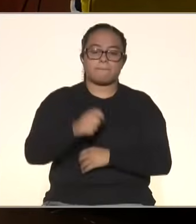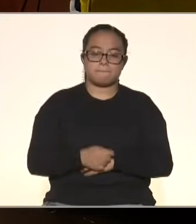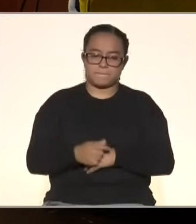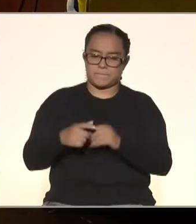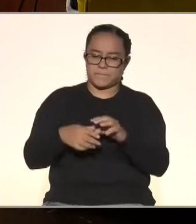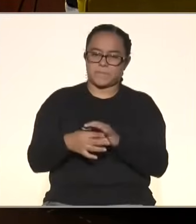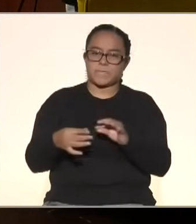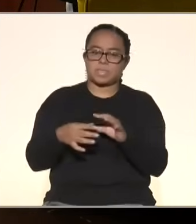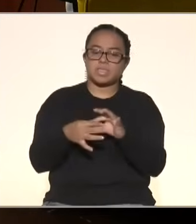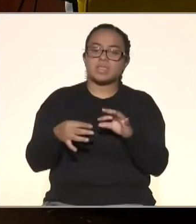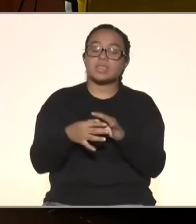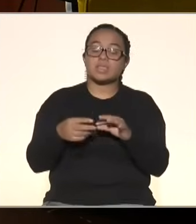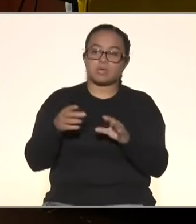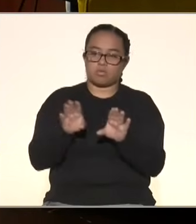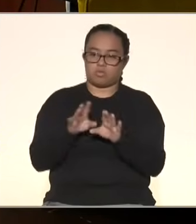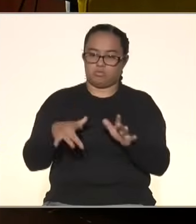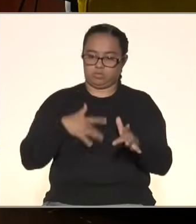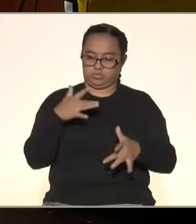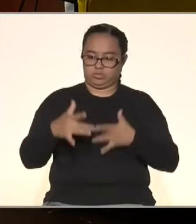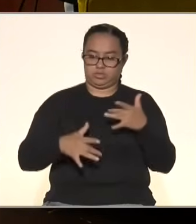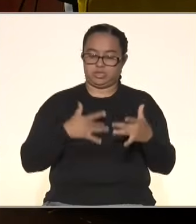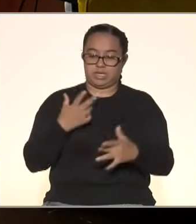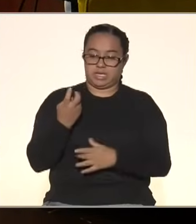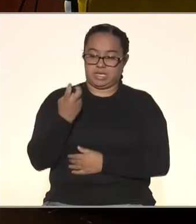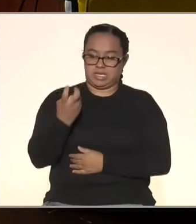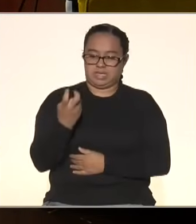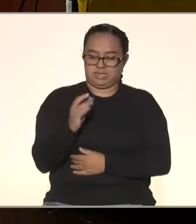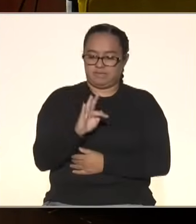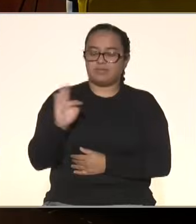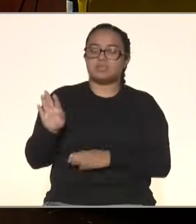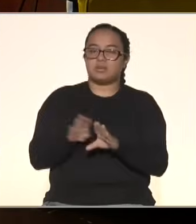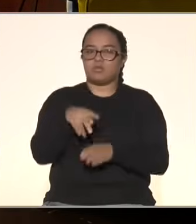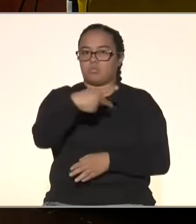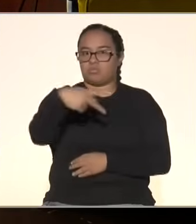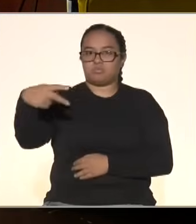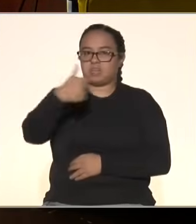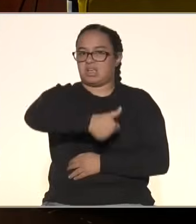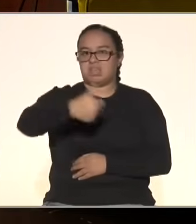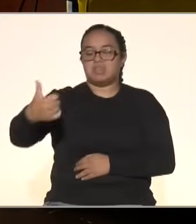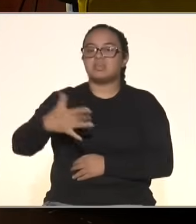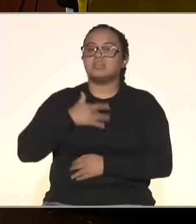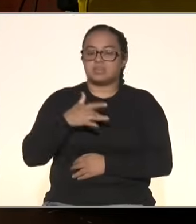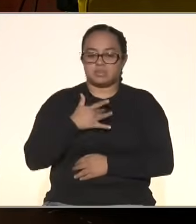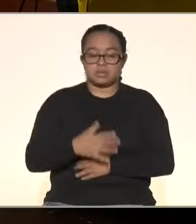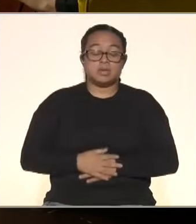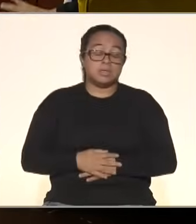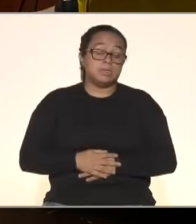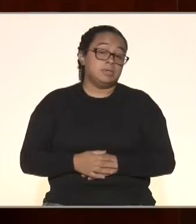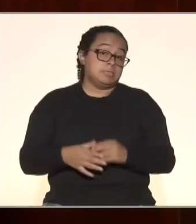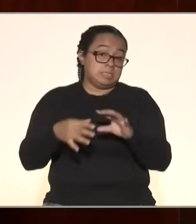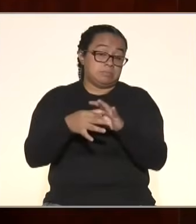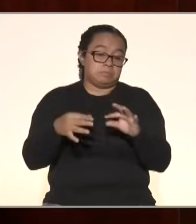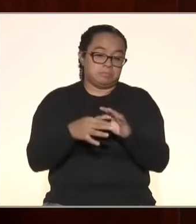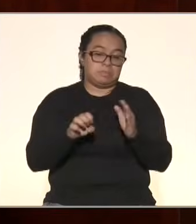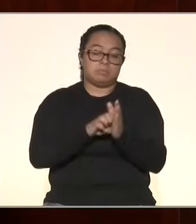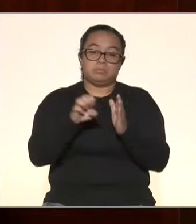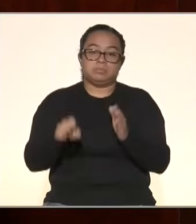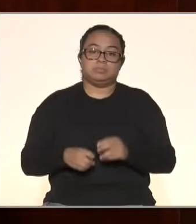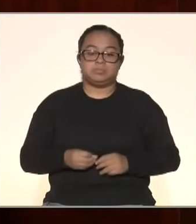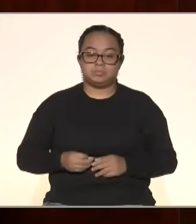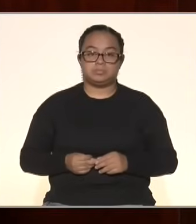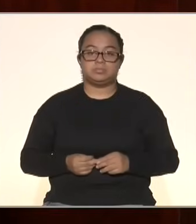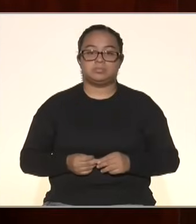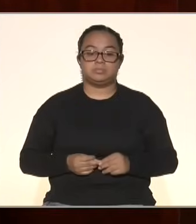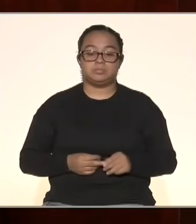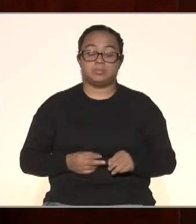contando justo cómo les hacen sentir estas fechas. Nos contaban, por ejemplo, sobre